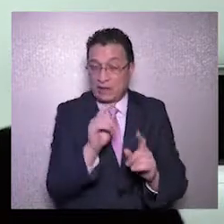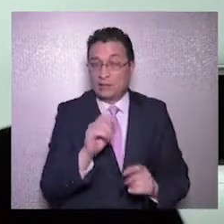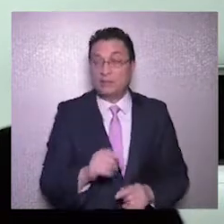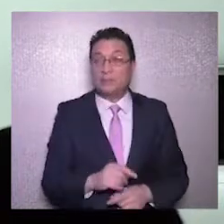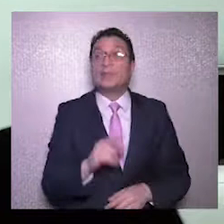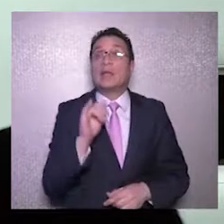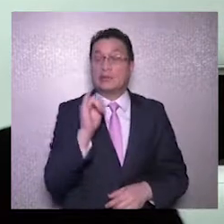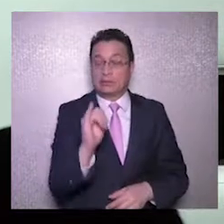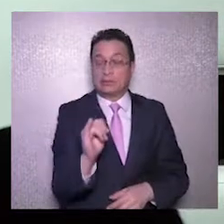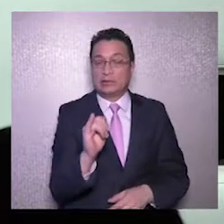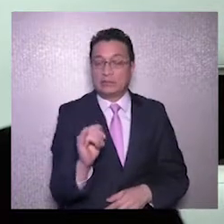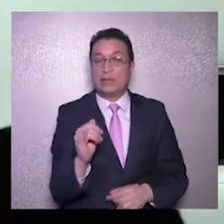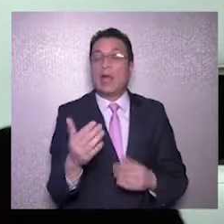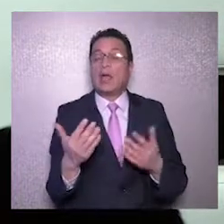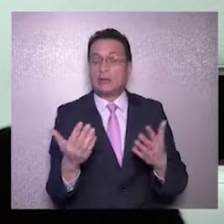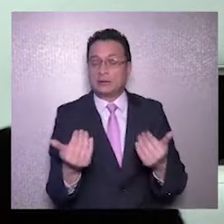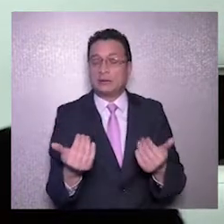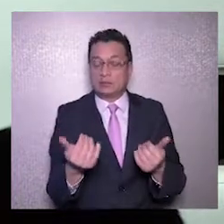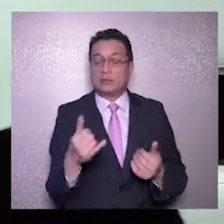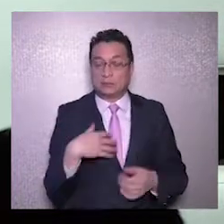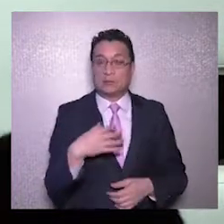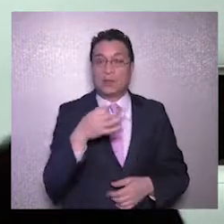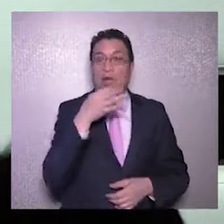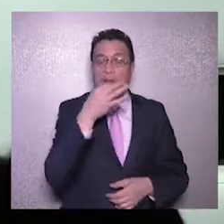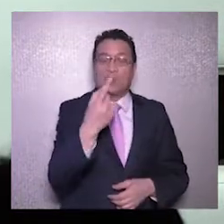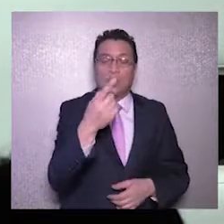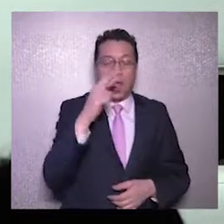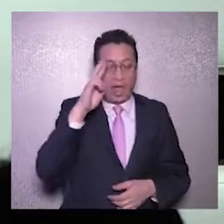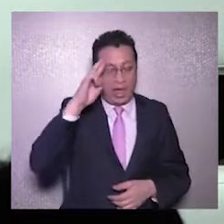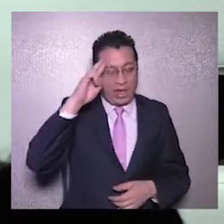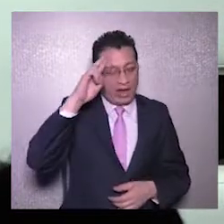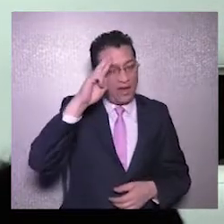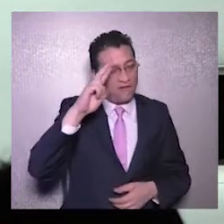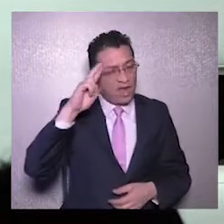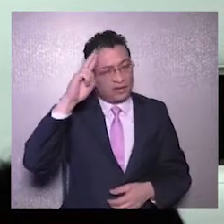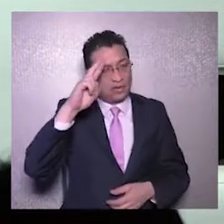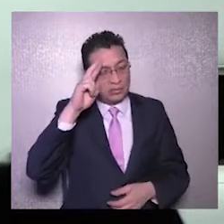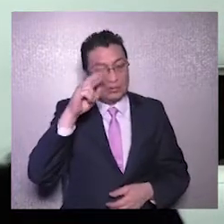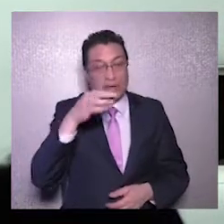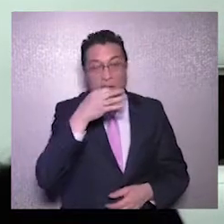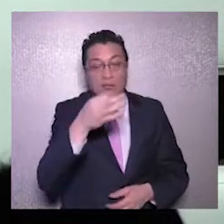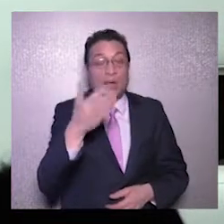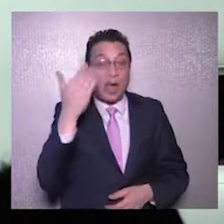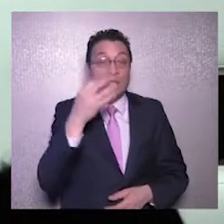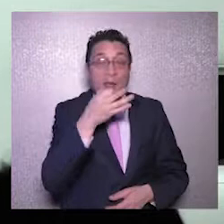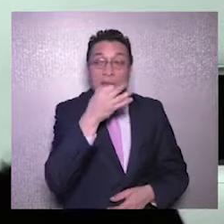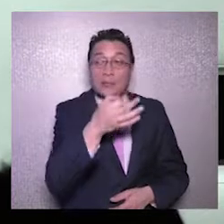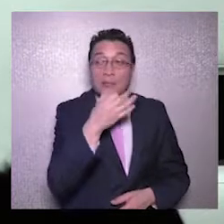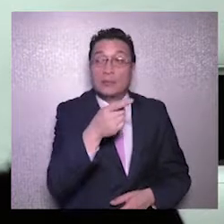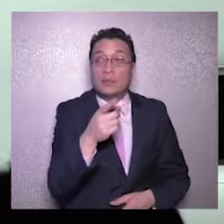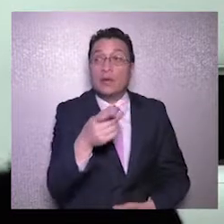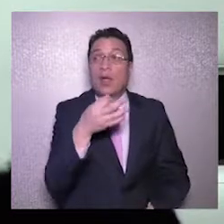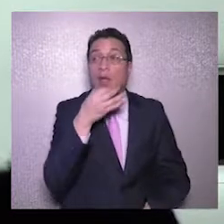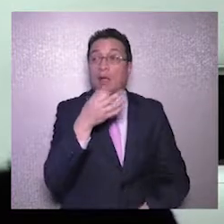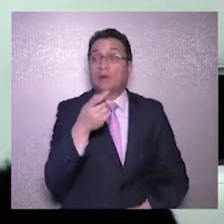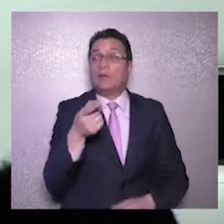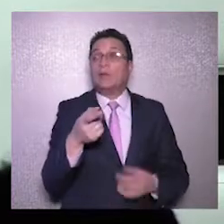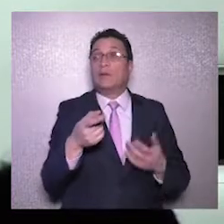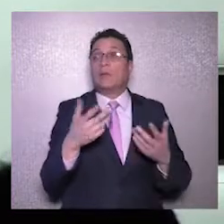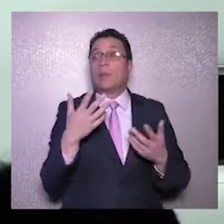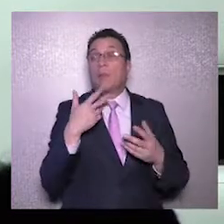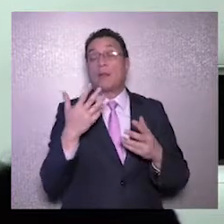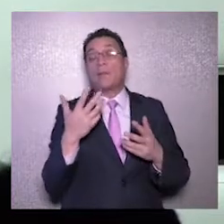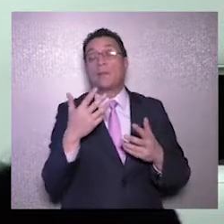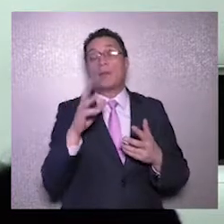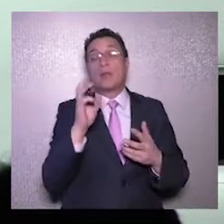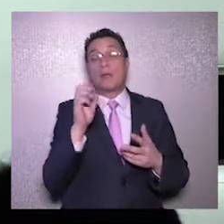sí se requiere, y quiero hacer una reflexión respecto a la presentación previa, donde nos hablaban del